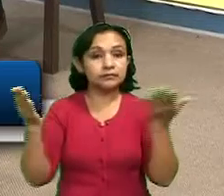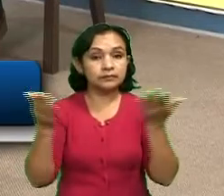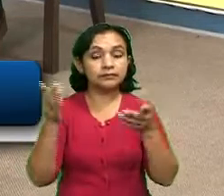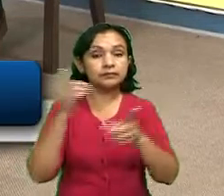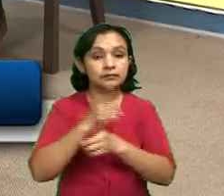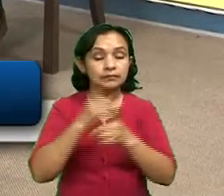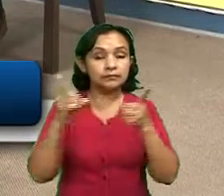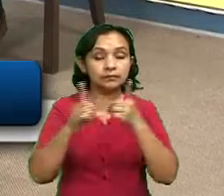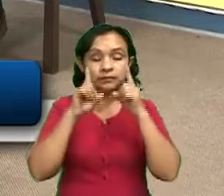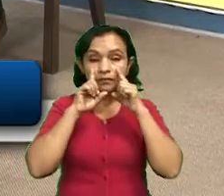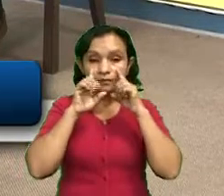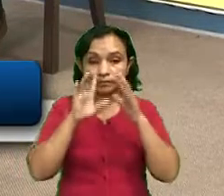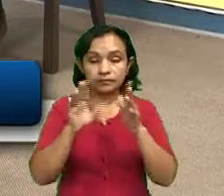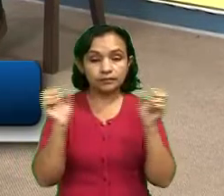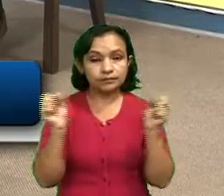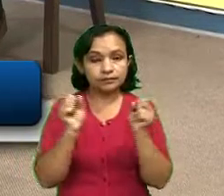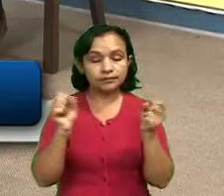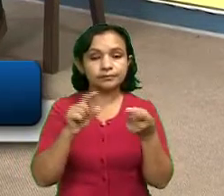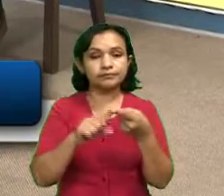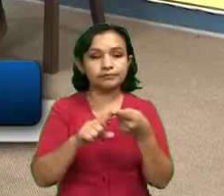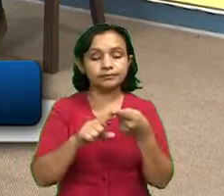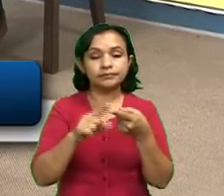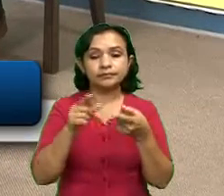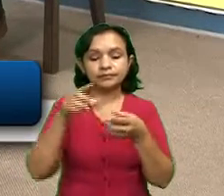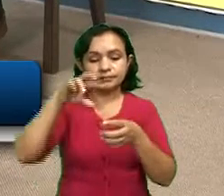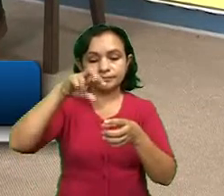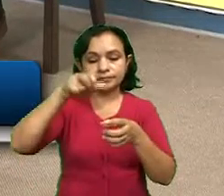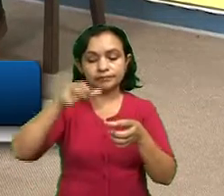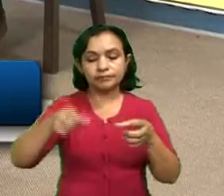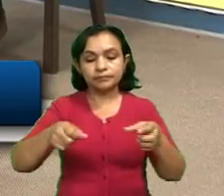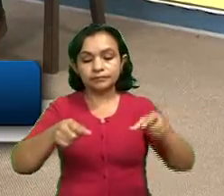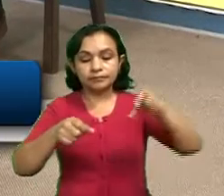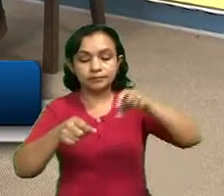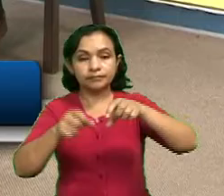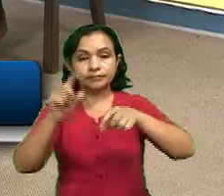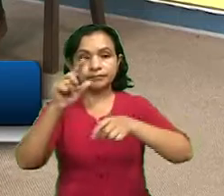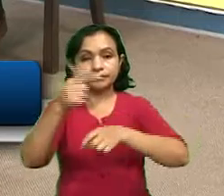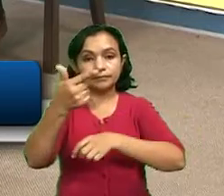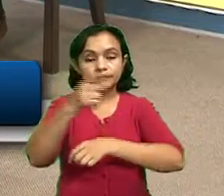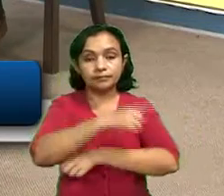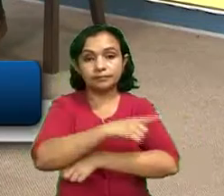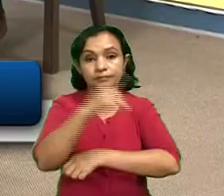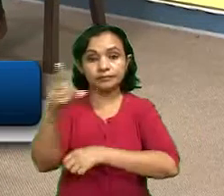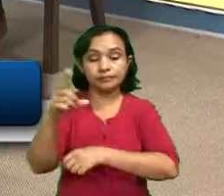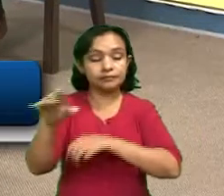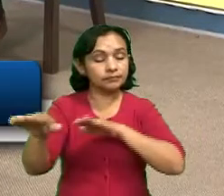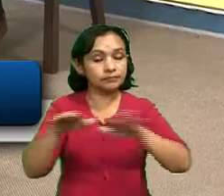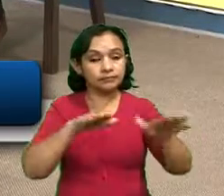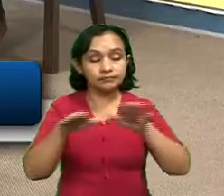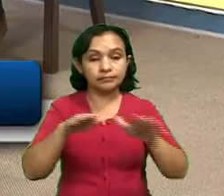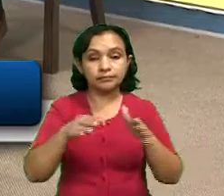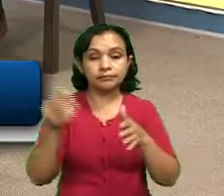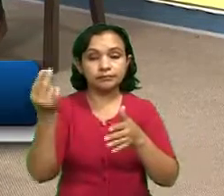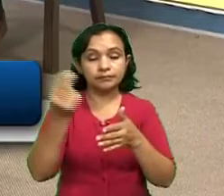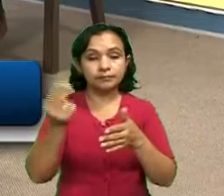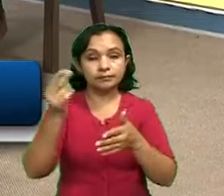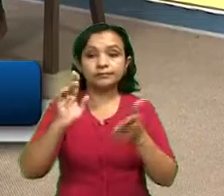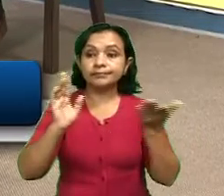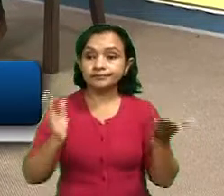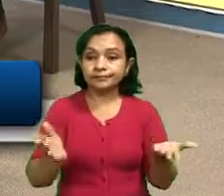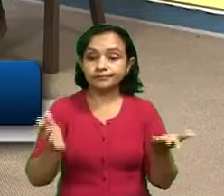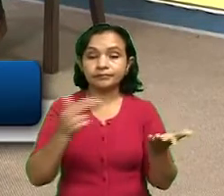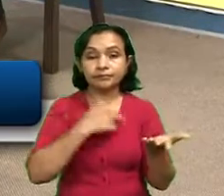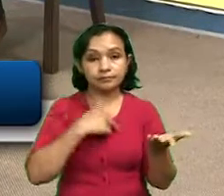debe estar resguardado. Entonces, igual los jarabes también te dicen, después de 7 días de preparado este producto, no se debe consumir.